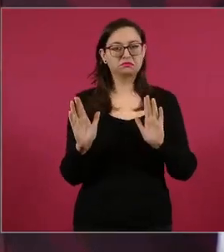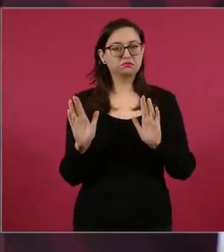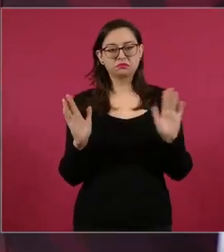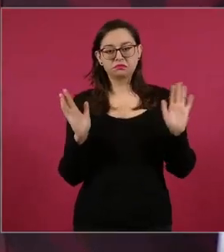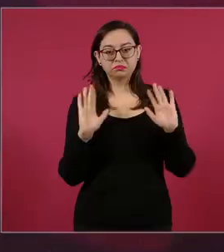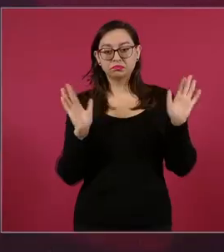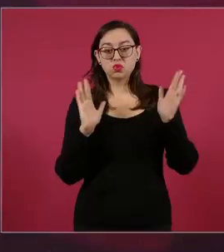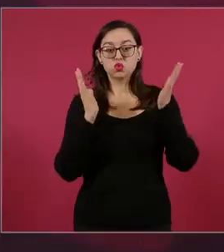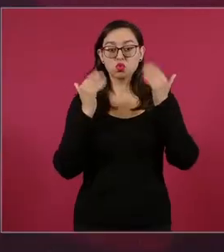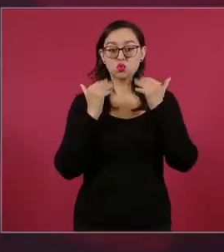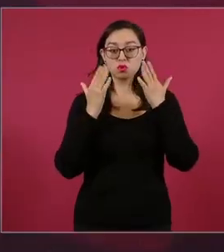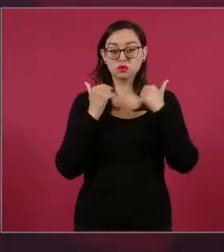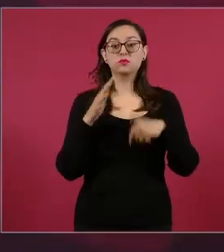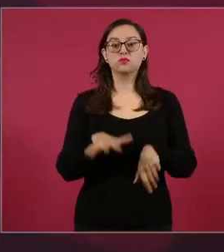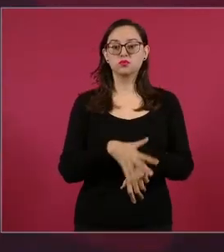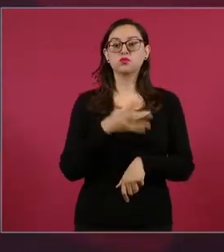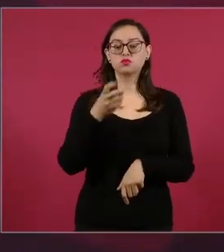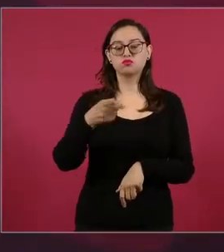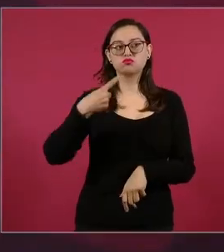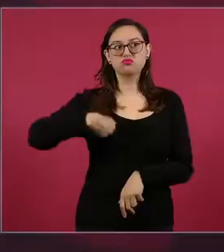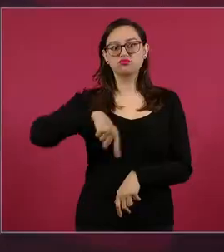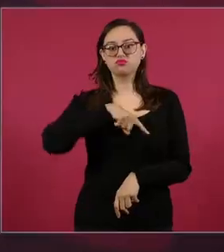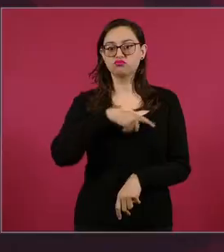Por eso debemos de estar